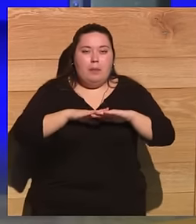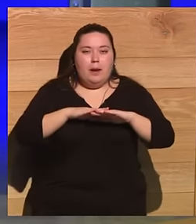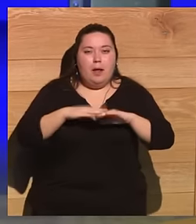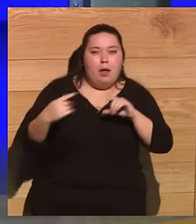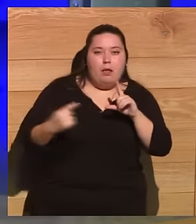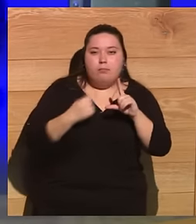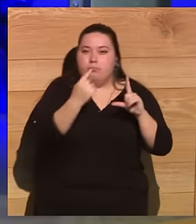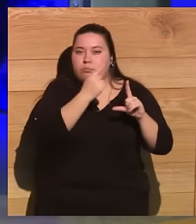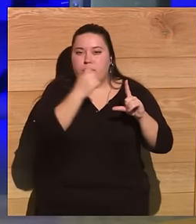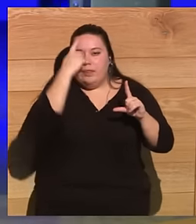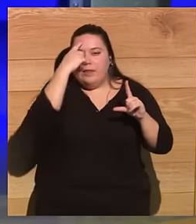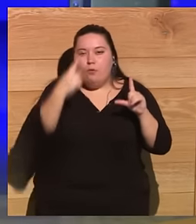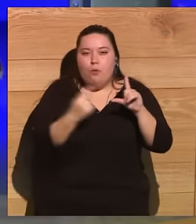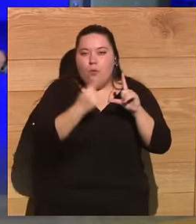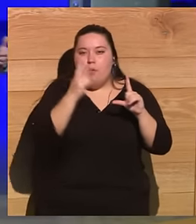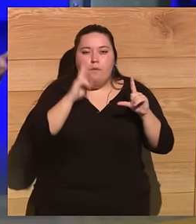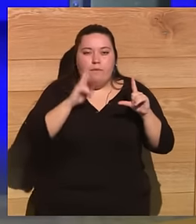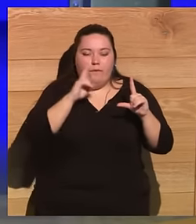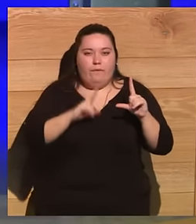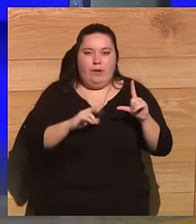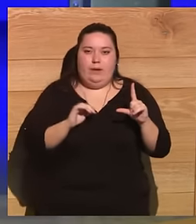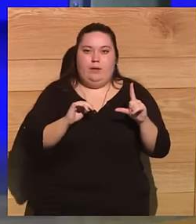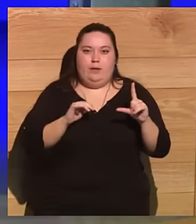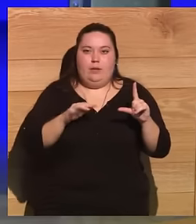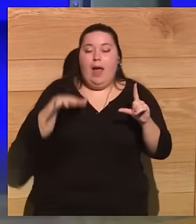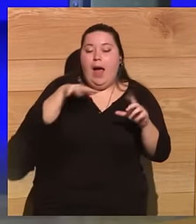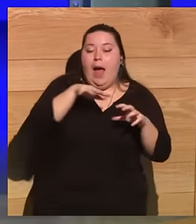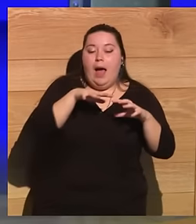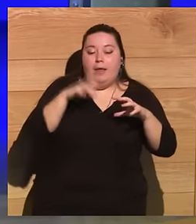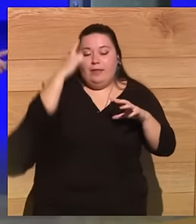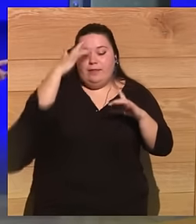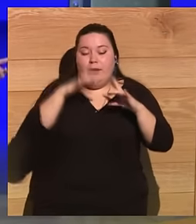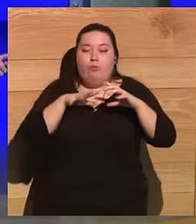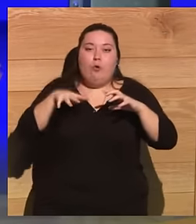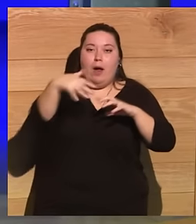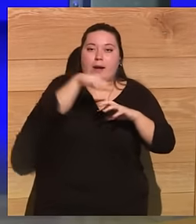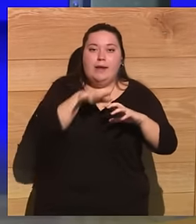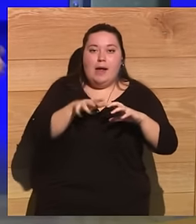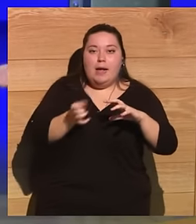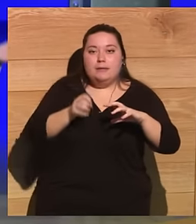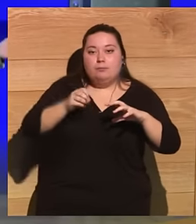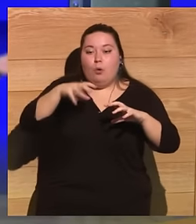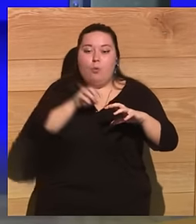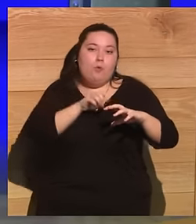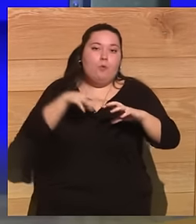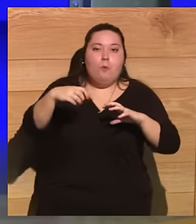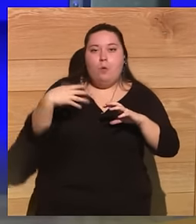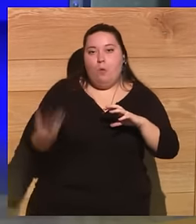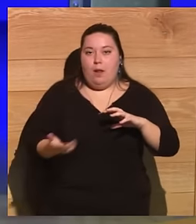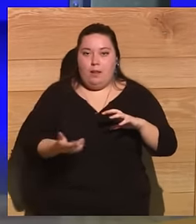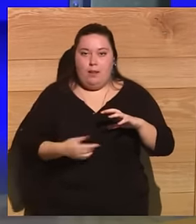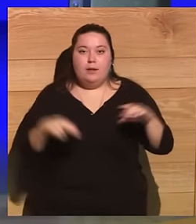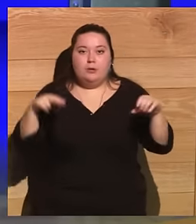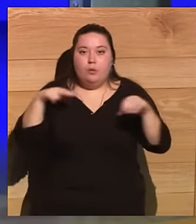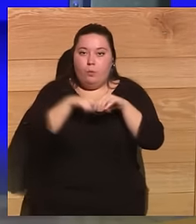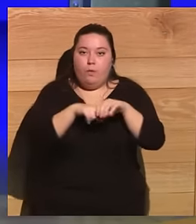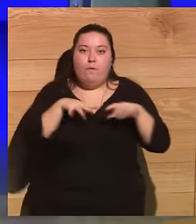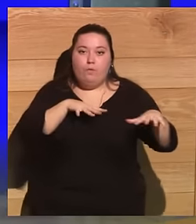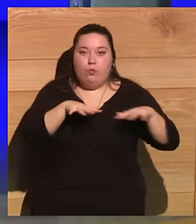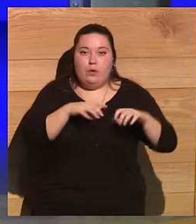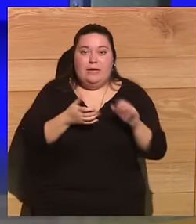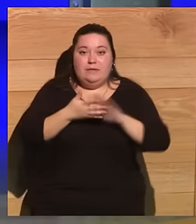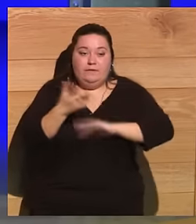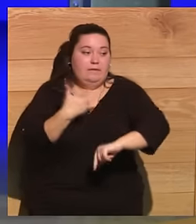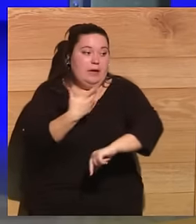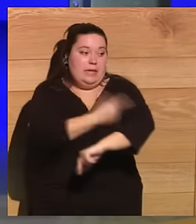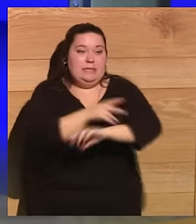mapear qué áreas se activan. Y esto es lo que se llama la resonancia magnética funcional, es decir, sin